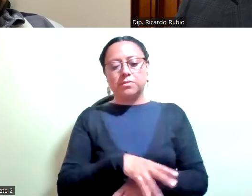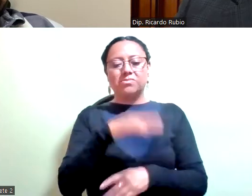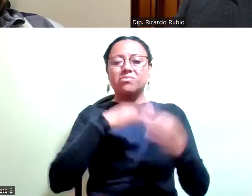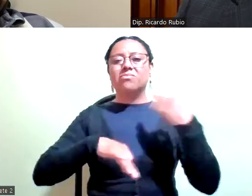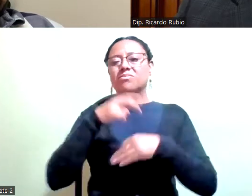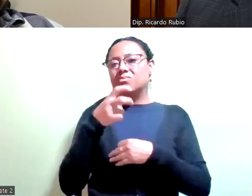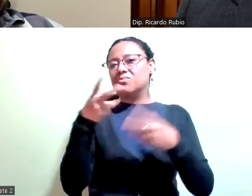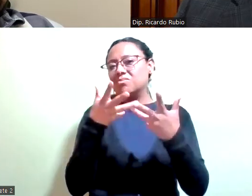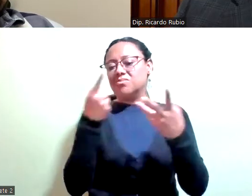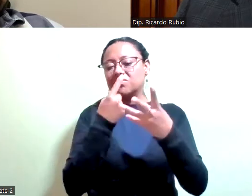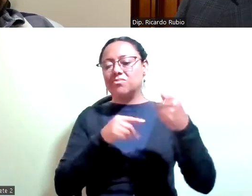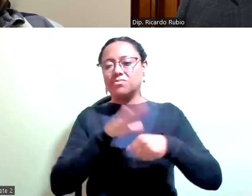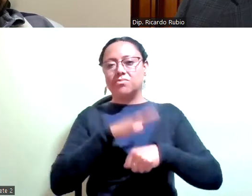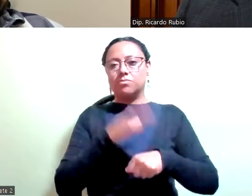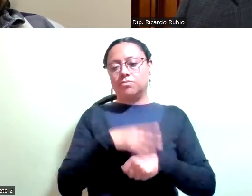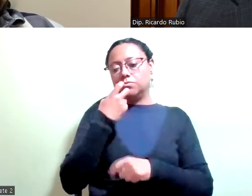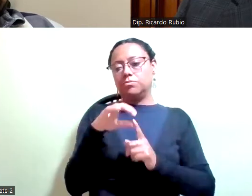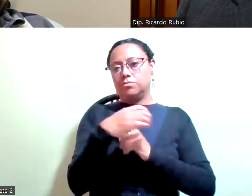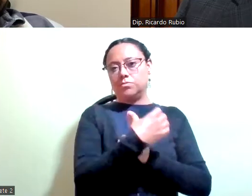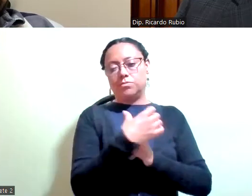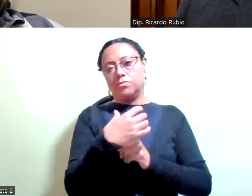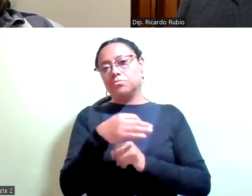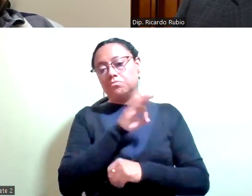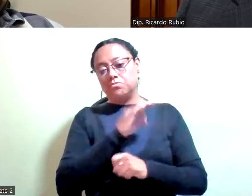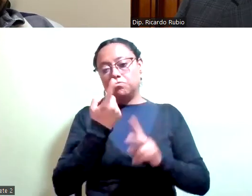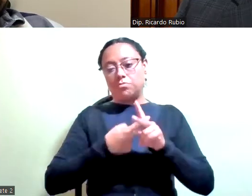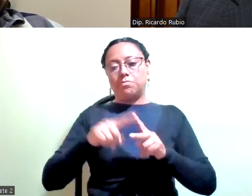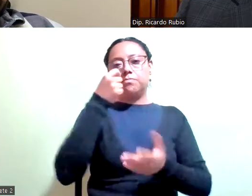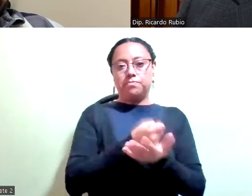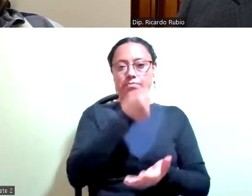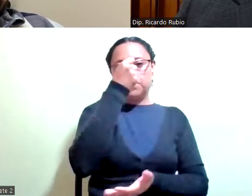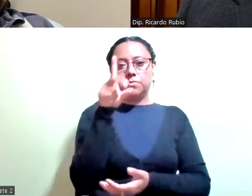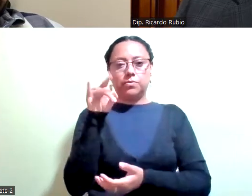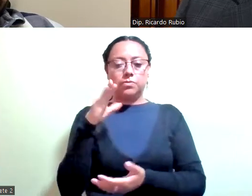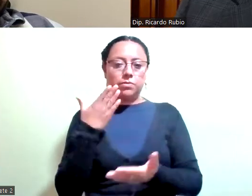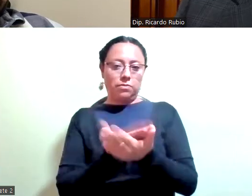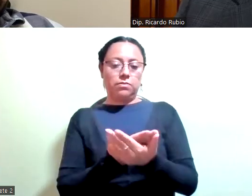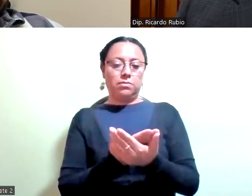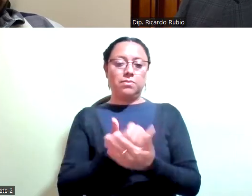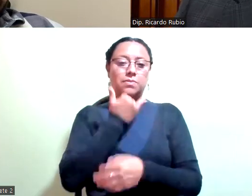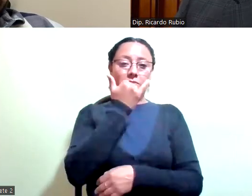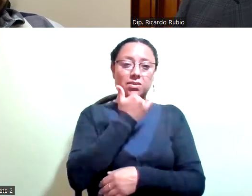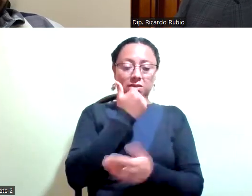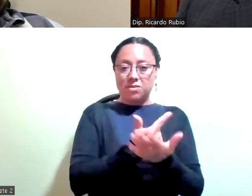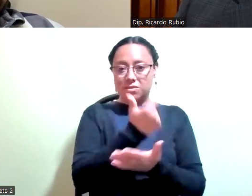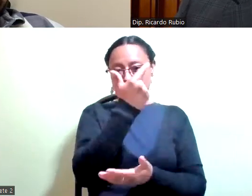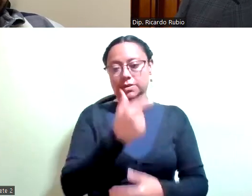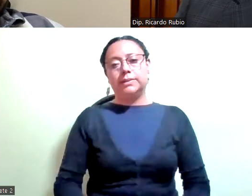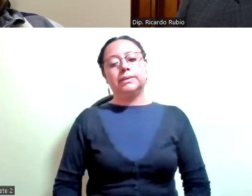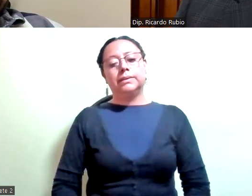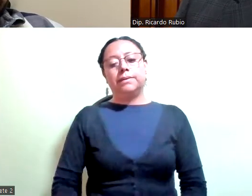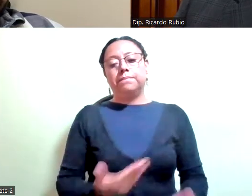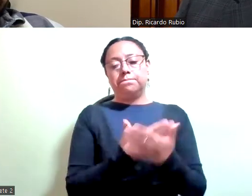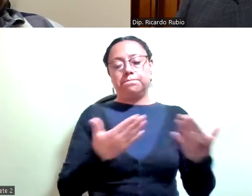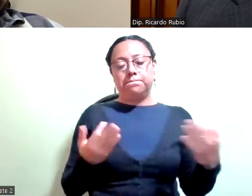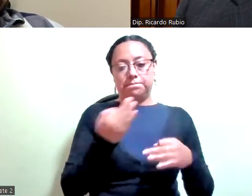si esta comisión empieza a aprobar pues dictámenes con errores tan graves de forma. Y señalar que contrario a lo que ya se dijo,